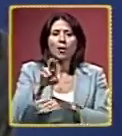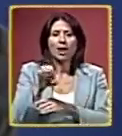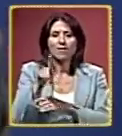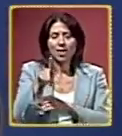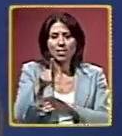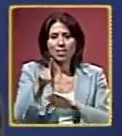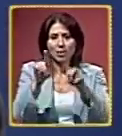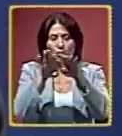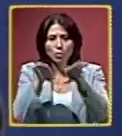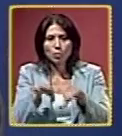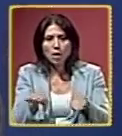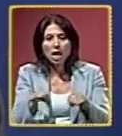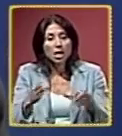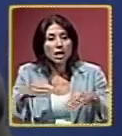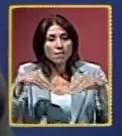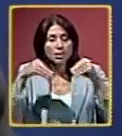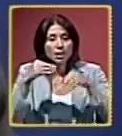ella,